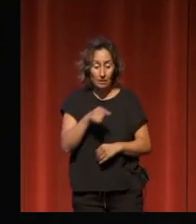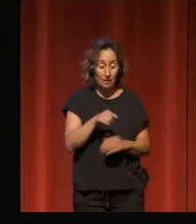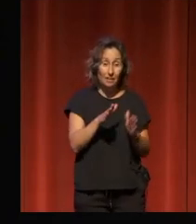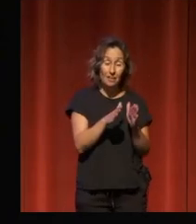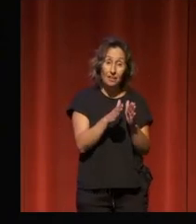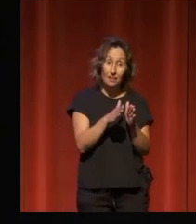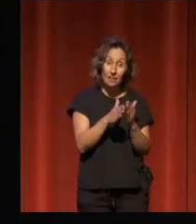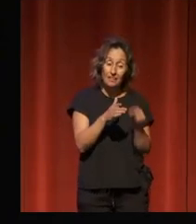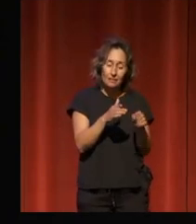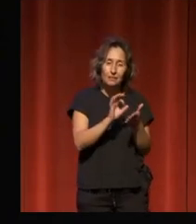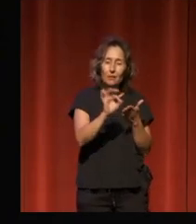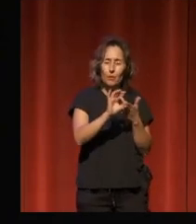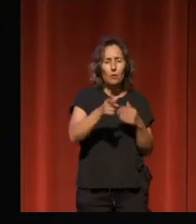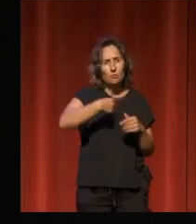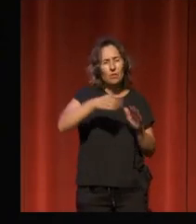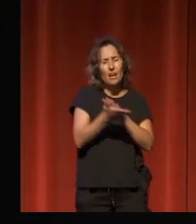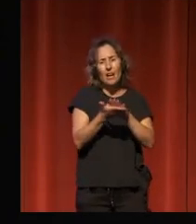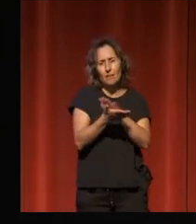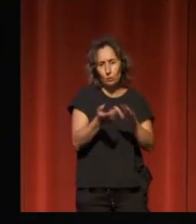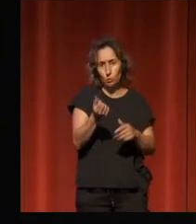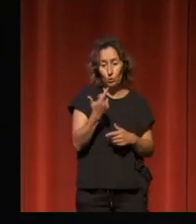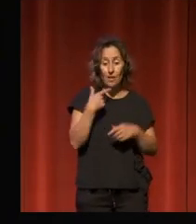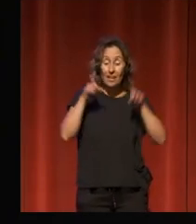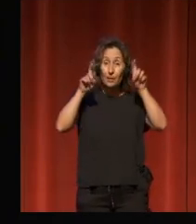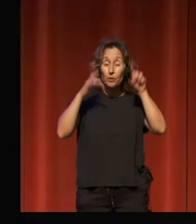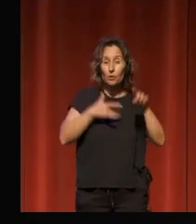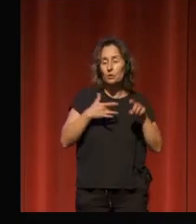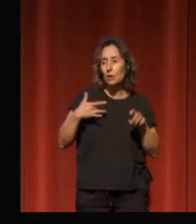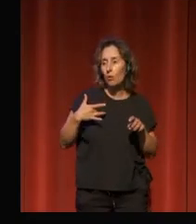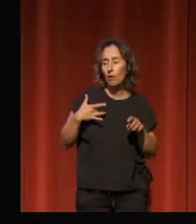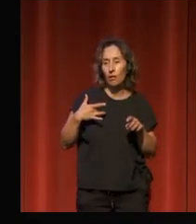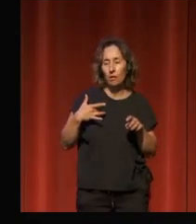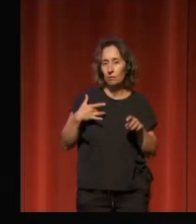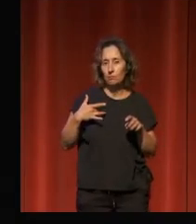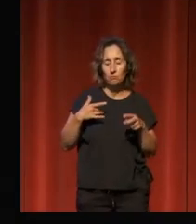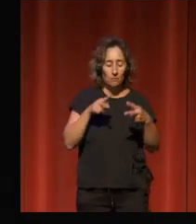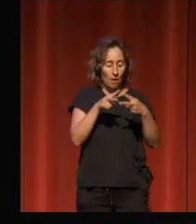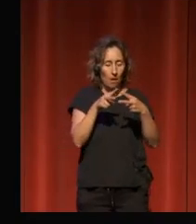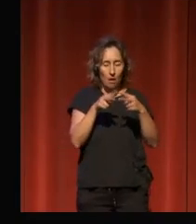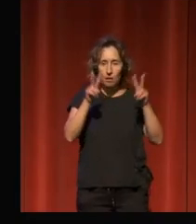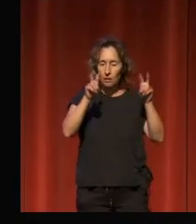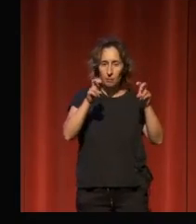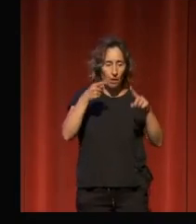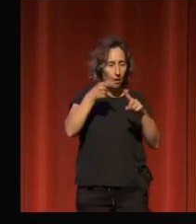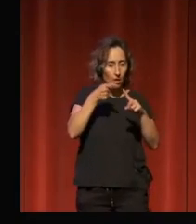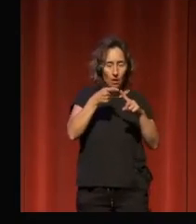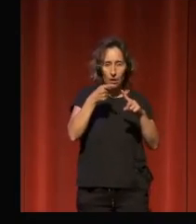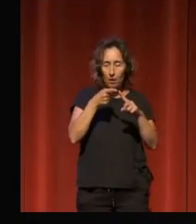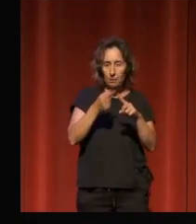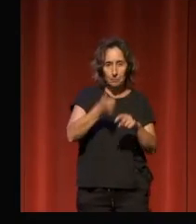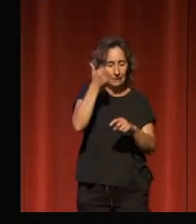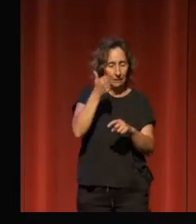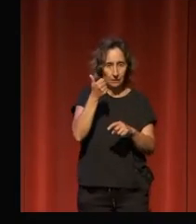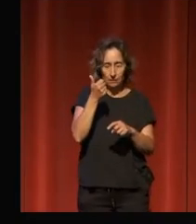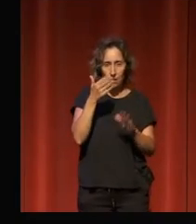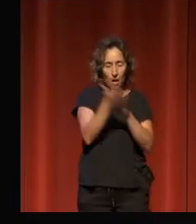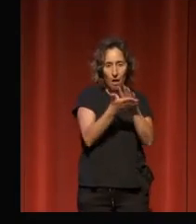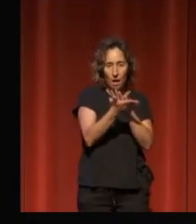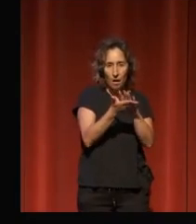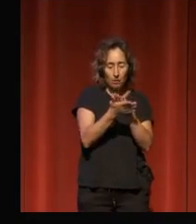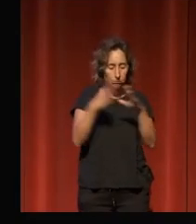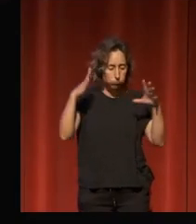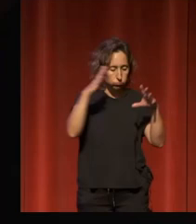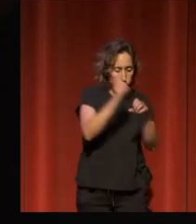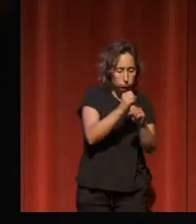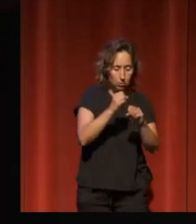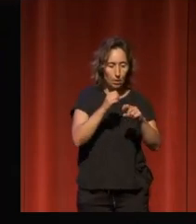hay hay que reconocerlo habitualmente la educación o la sanidad Es verdad que se llevan mucho más protagonismo público siempre se llevan el foco